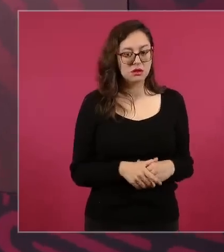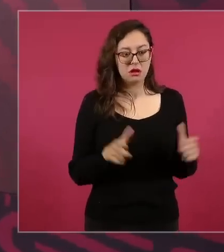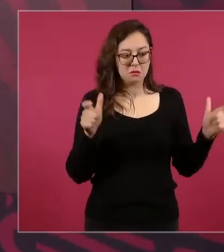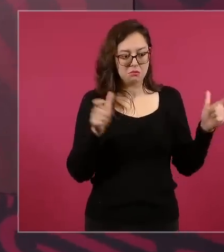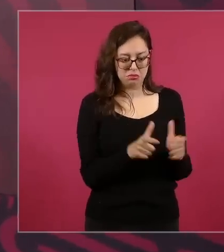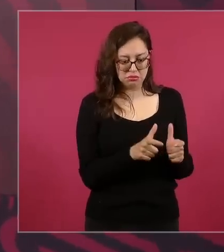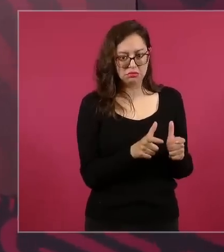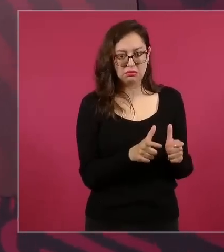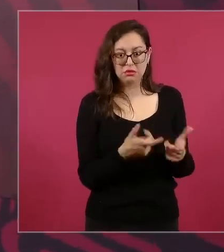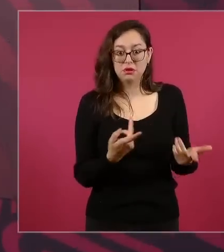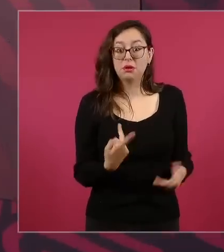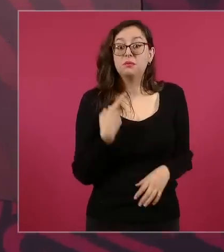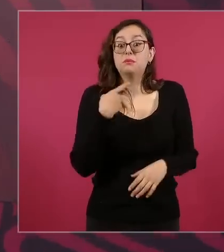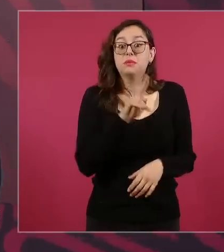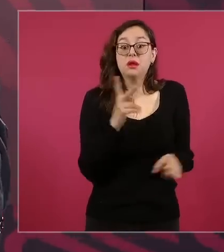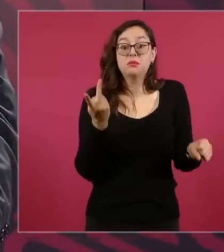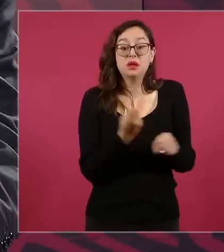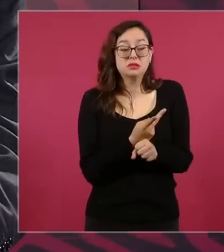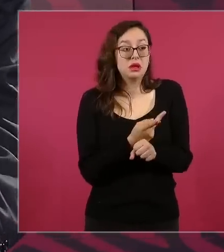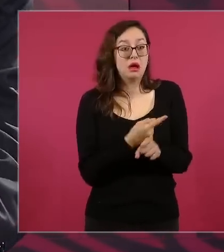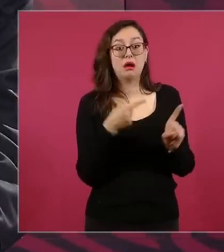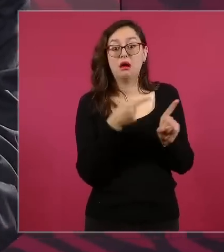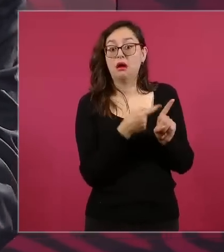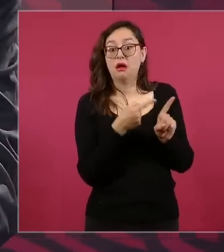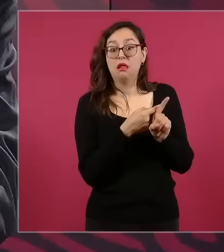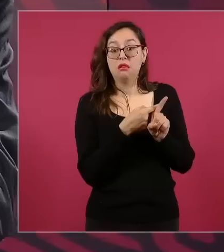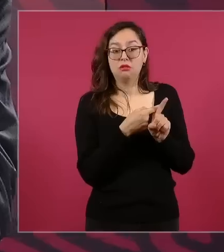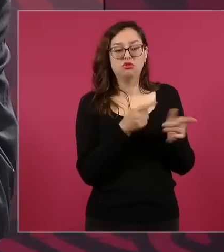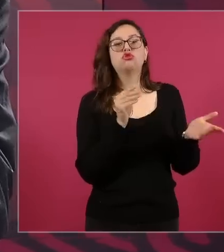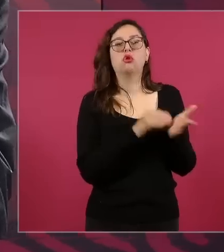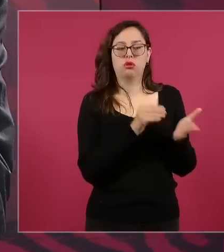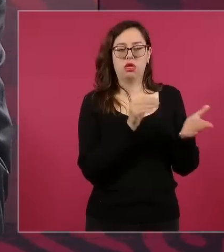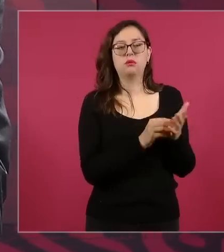es que sigue él.